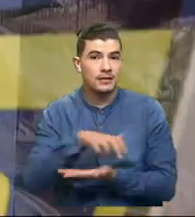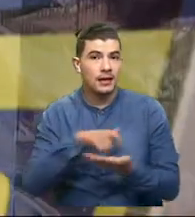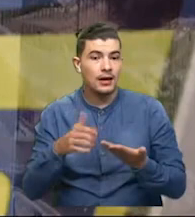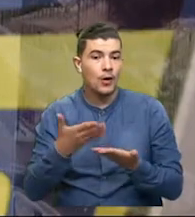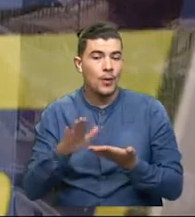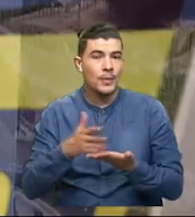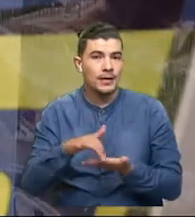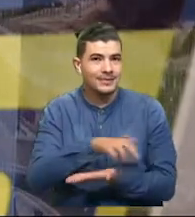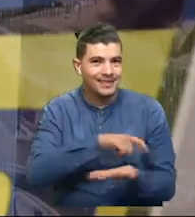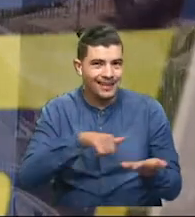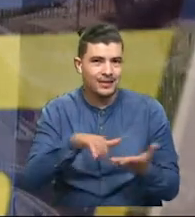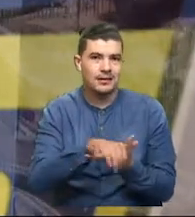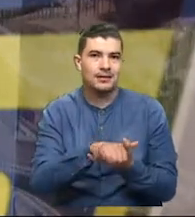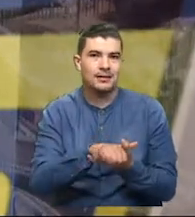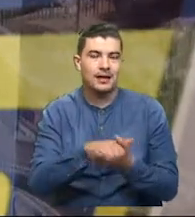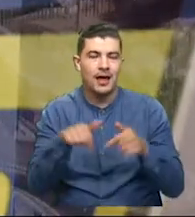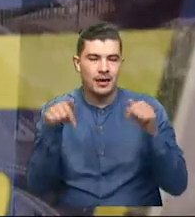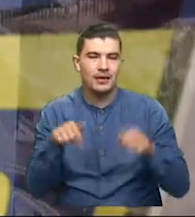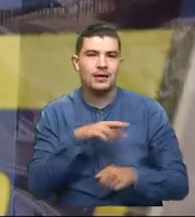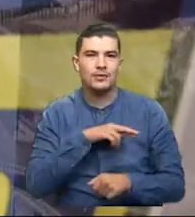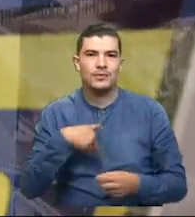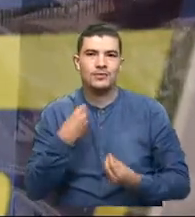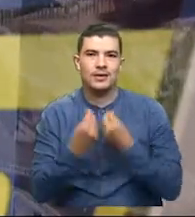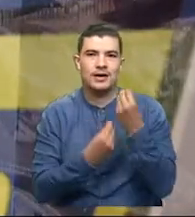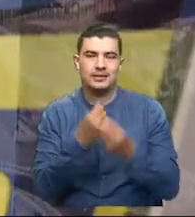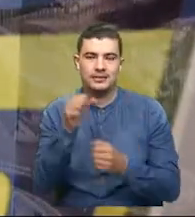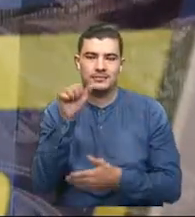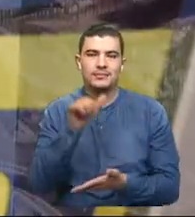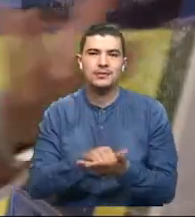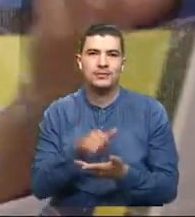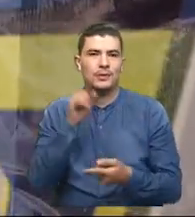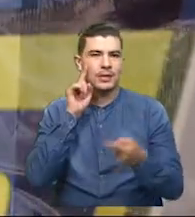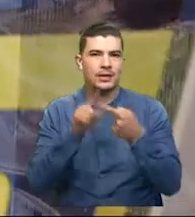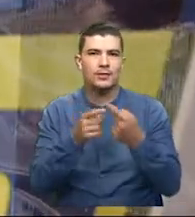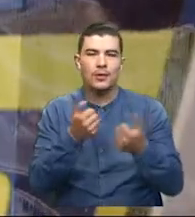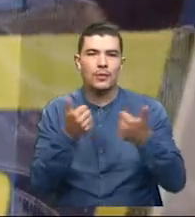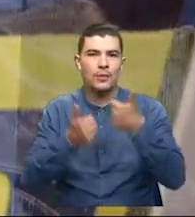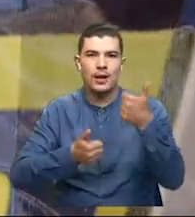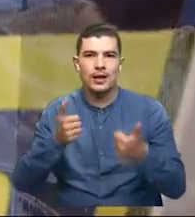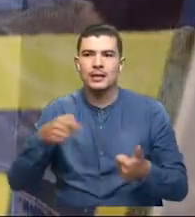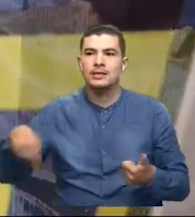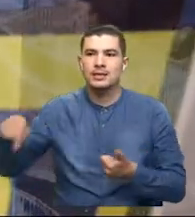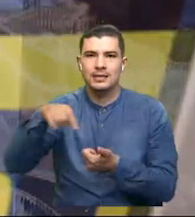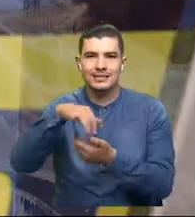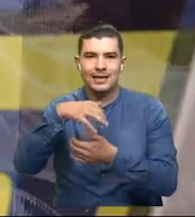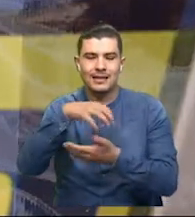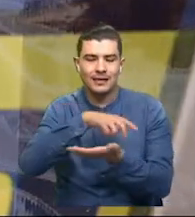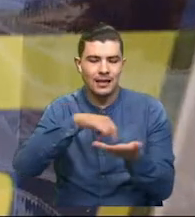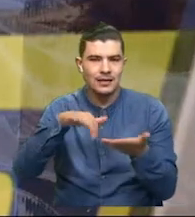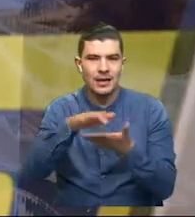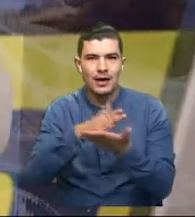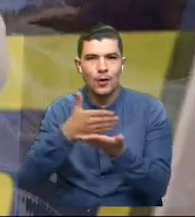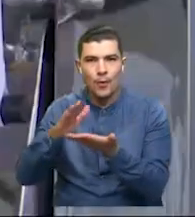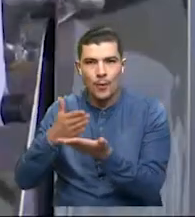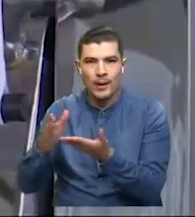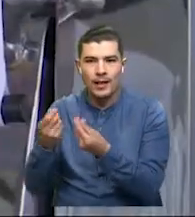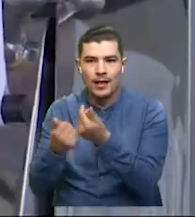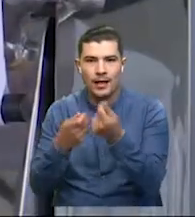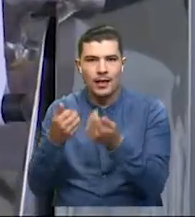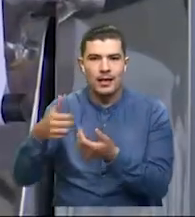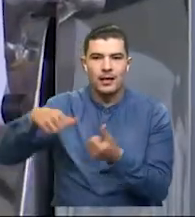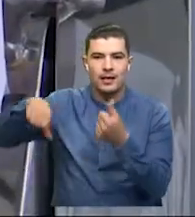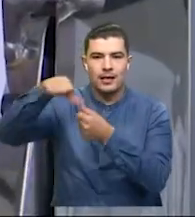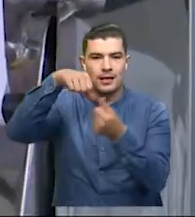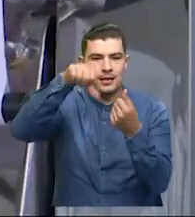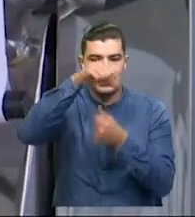es lo que hacemos nosotros aquí con este programa de Pujanza Santandereana. Ayudarnos entre nosotros, que esa dinámica económica, que esa